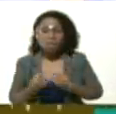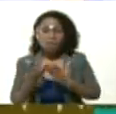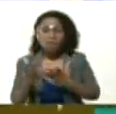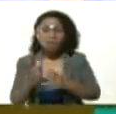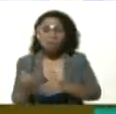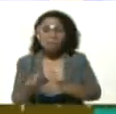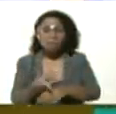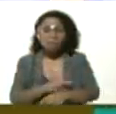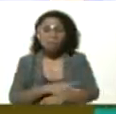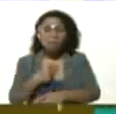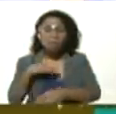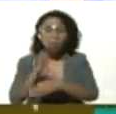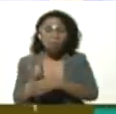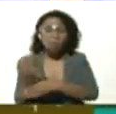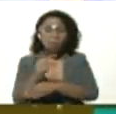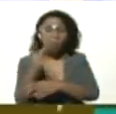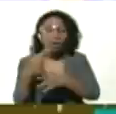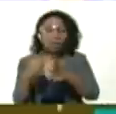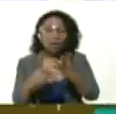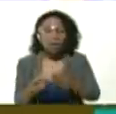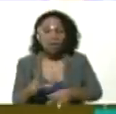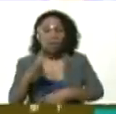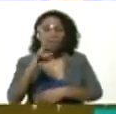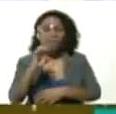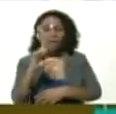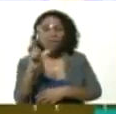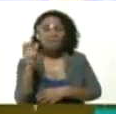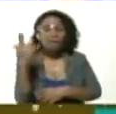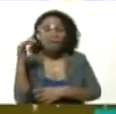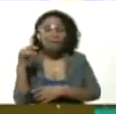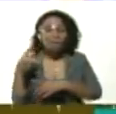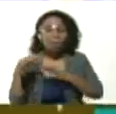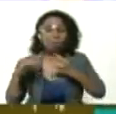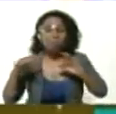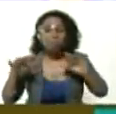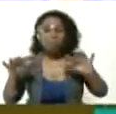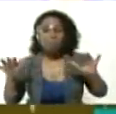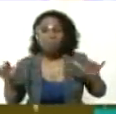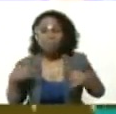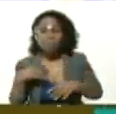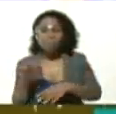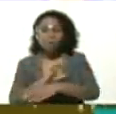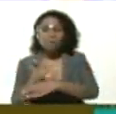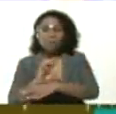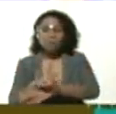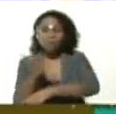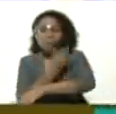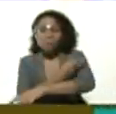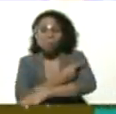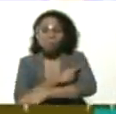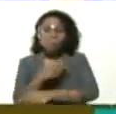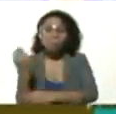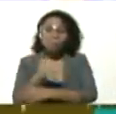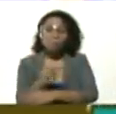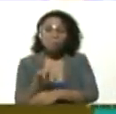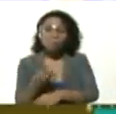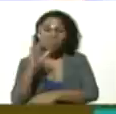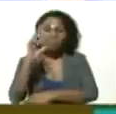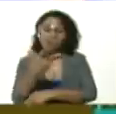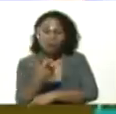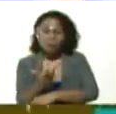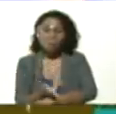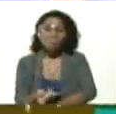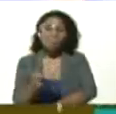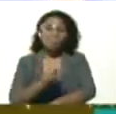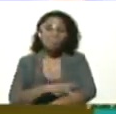que cuidarse mucho porque la variante Delta anda por allí. Vamos a acelerar la vacunación. Vamos a triplicar el número